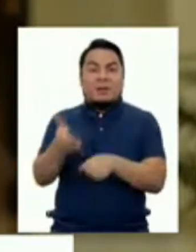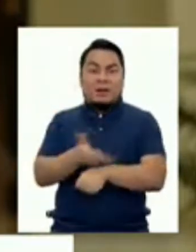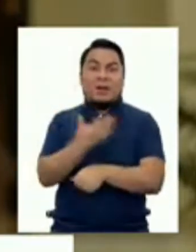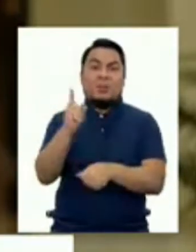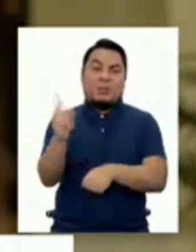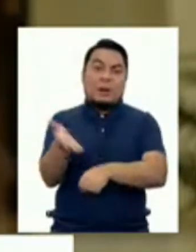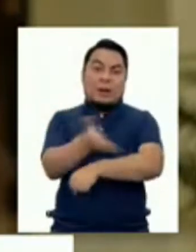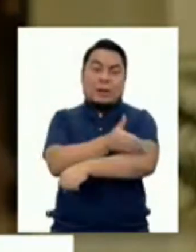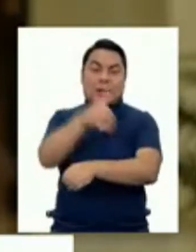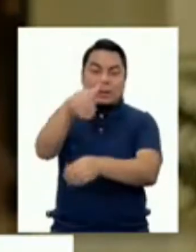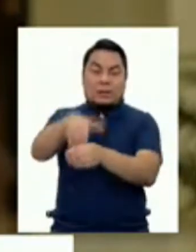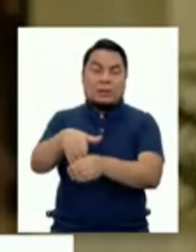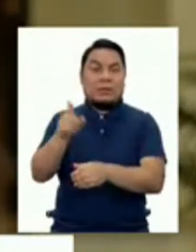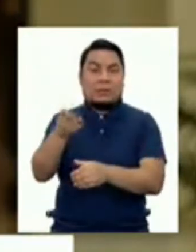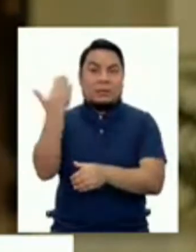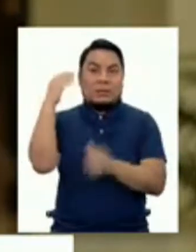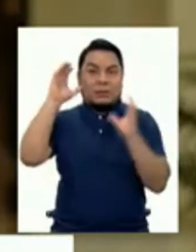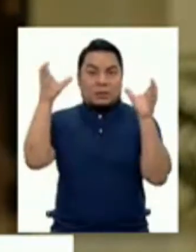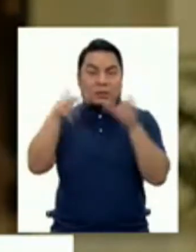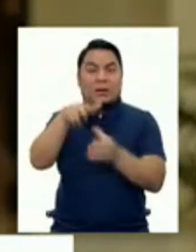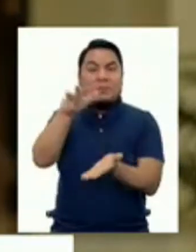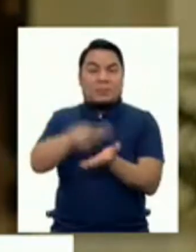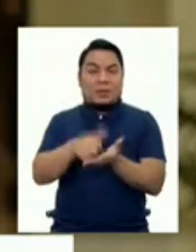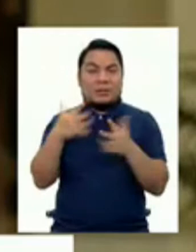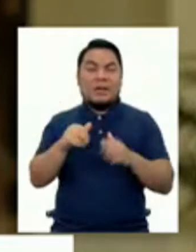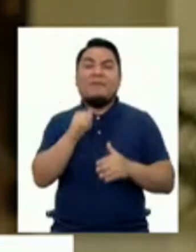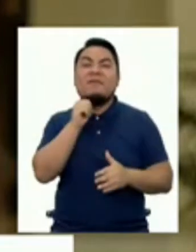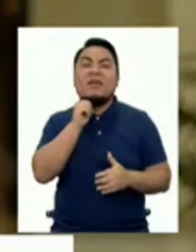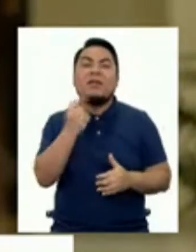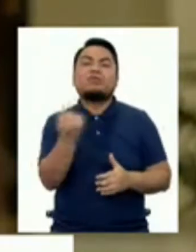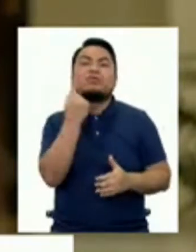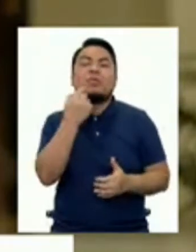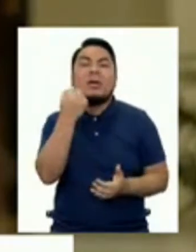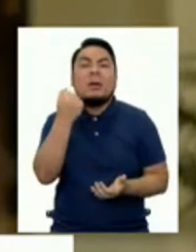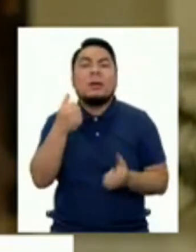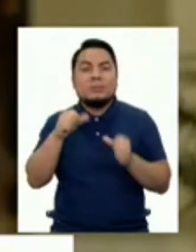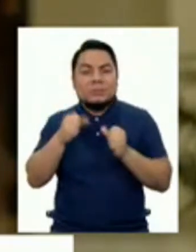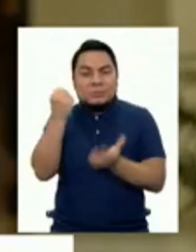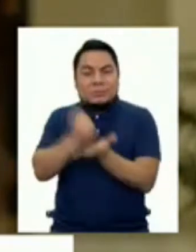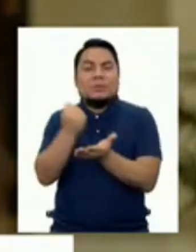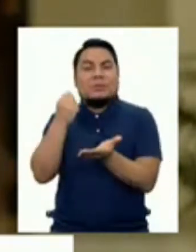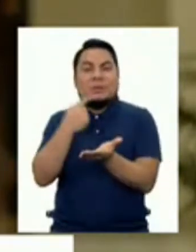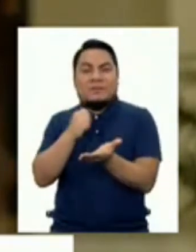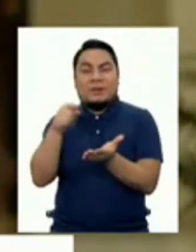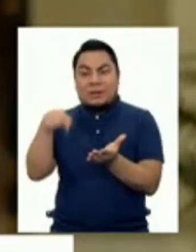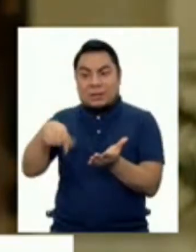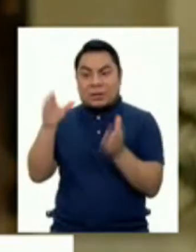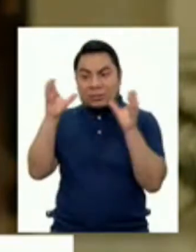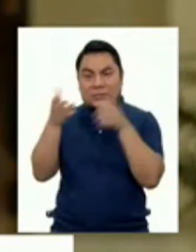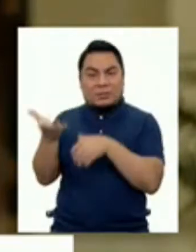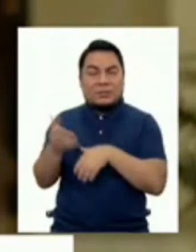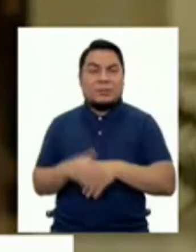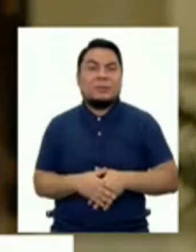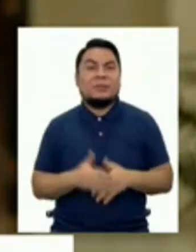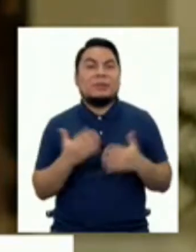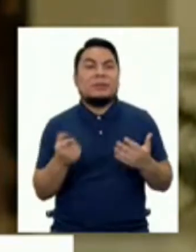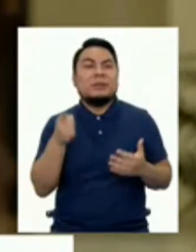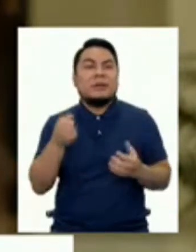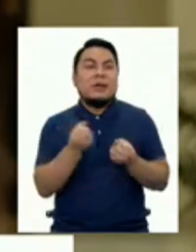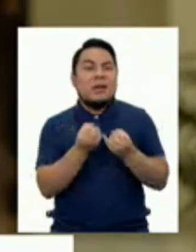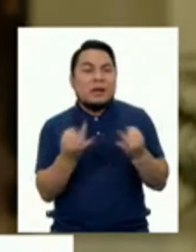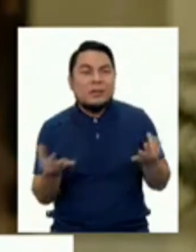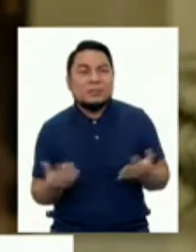de la República, el anterior Congreso, y que faltaba la ratificación por el presente Congreso, y que es algo